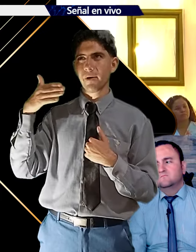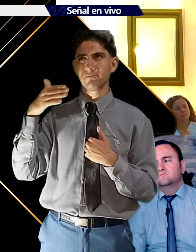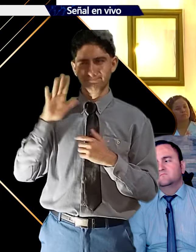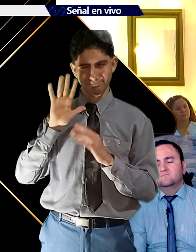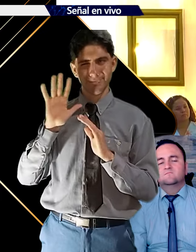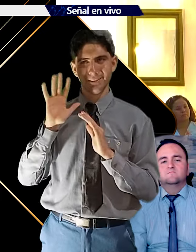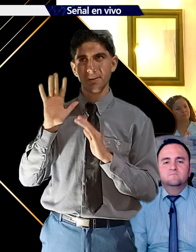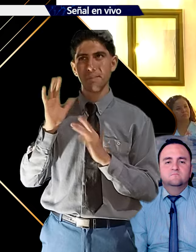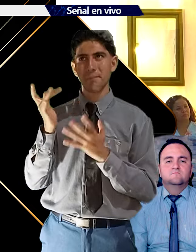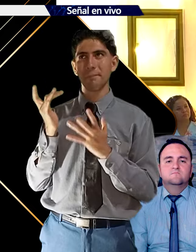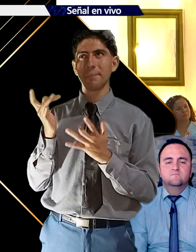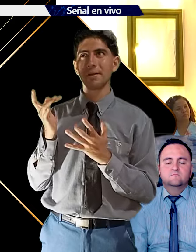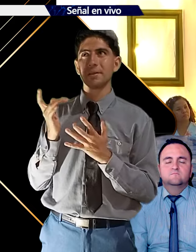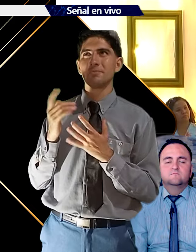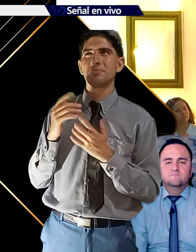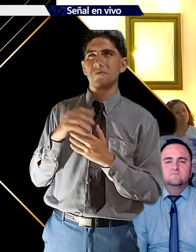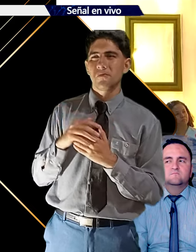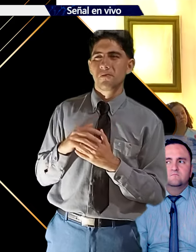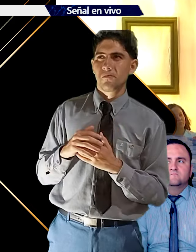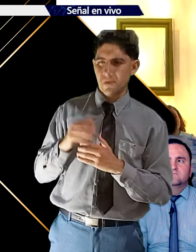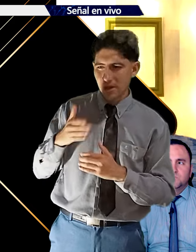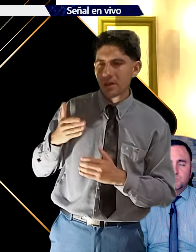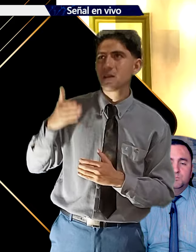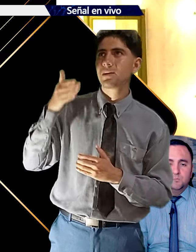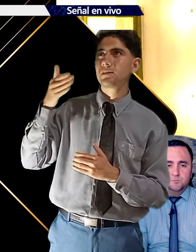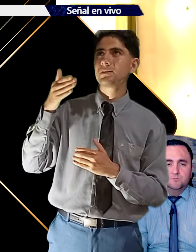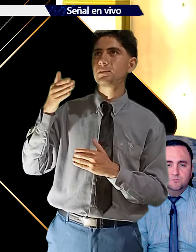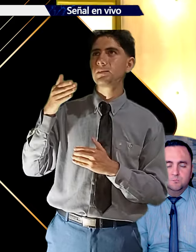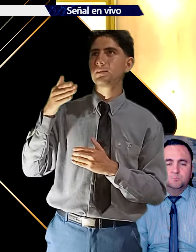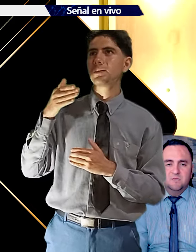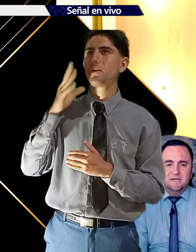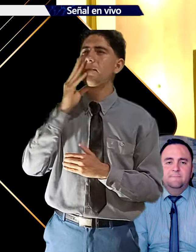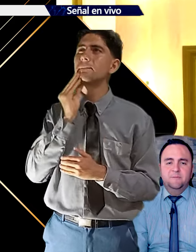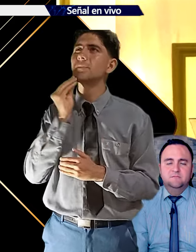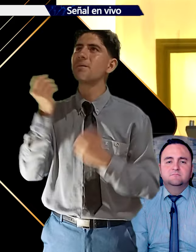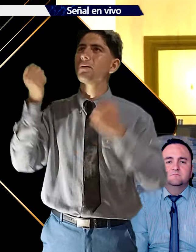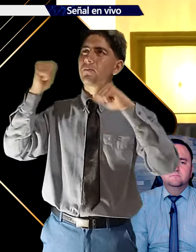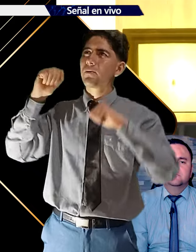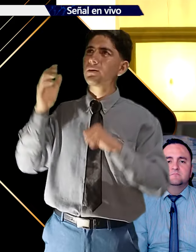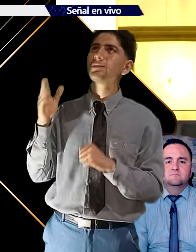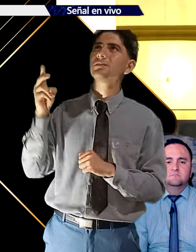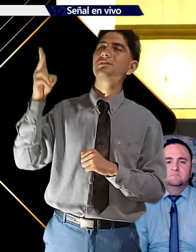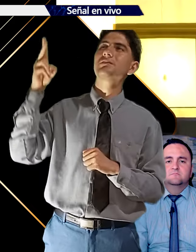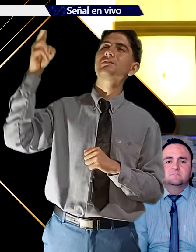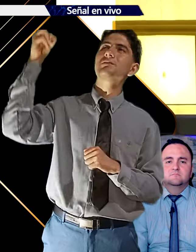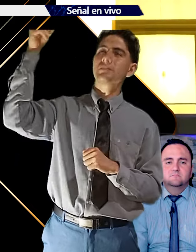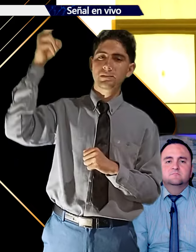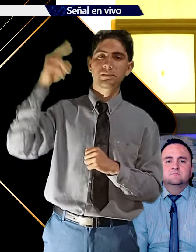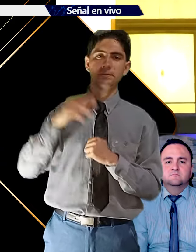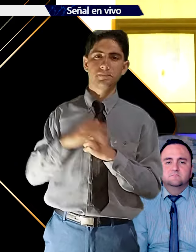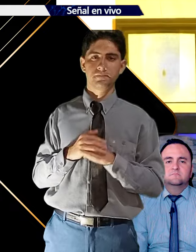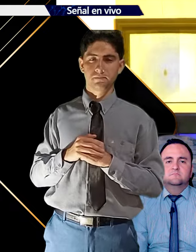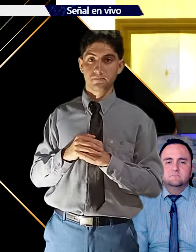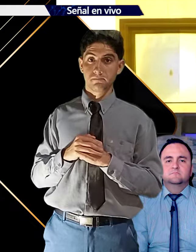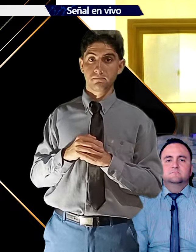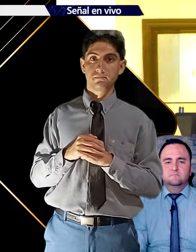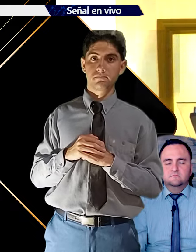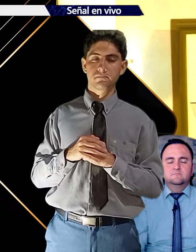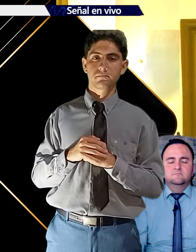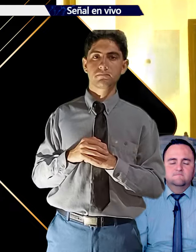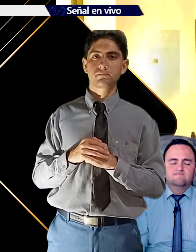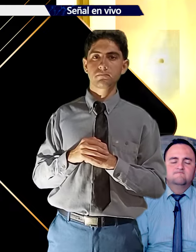la fuerza para subir, pero yo todavía estoy creciendo, y déjame decirte que voy a tener otra oportunidad, porque voy a crecer, voy a madurar y voy a